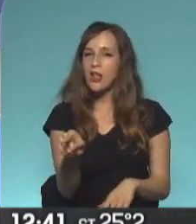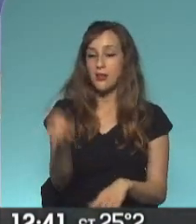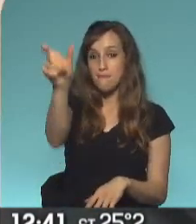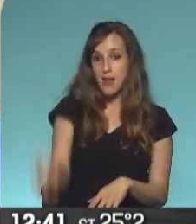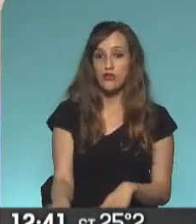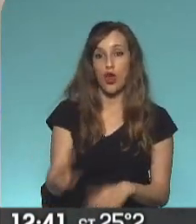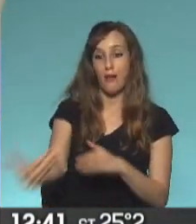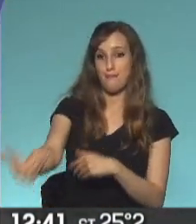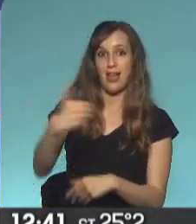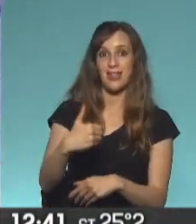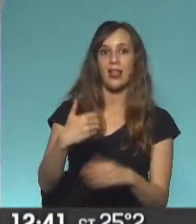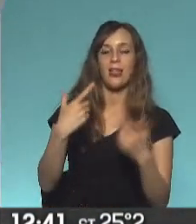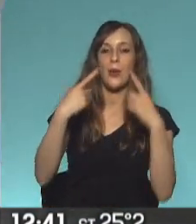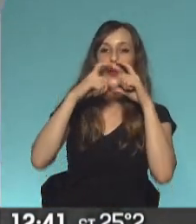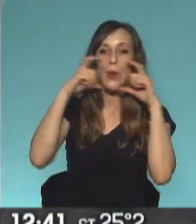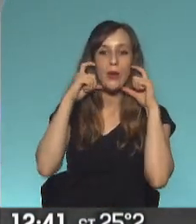o no, pero...